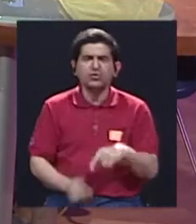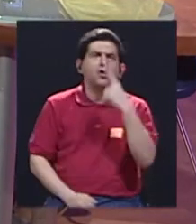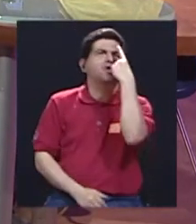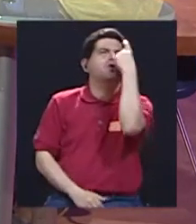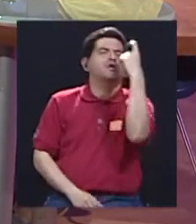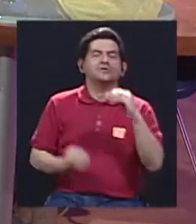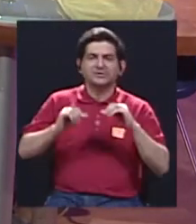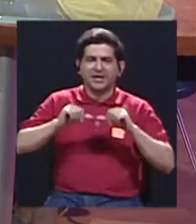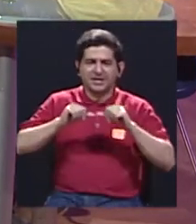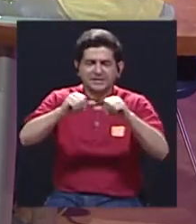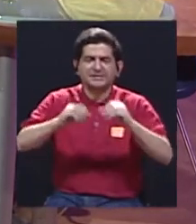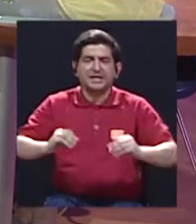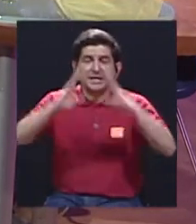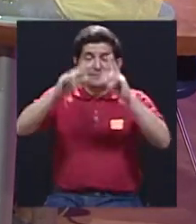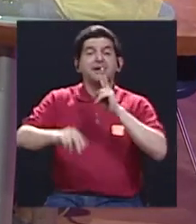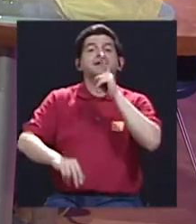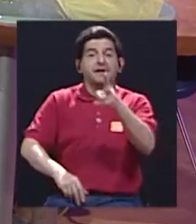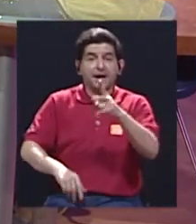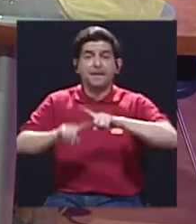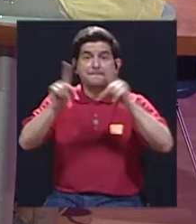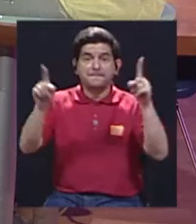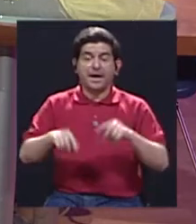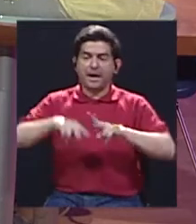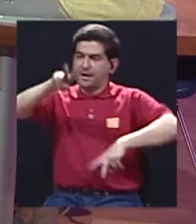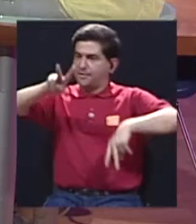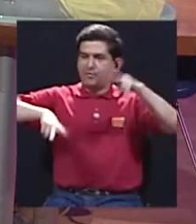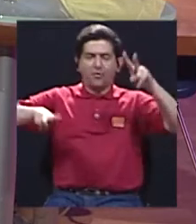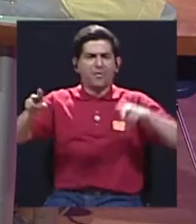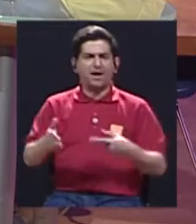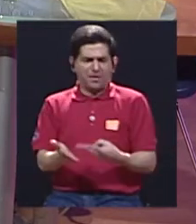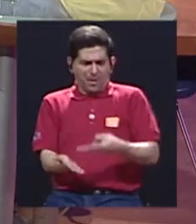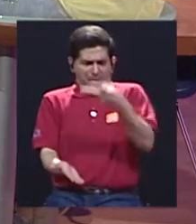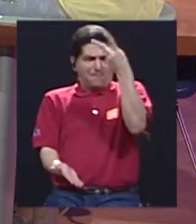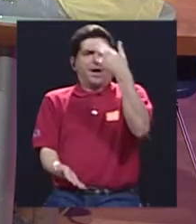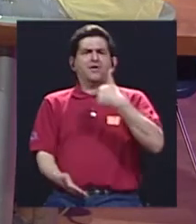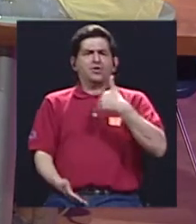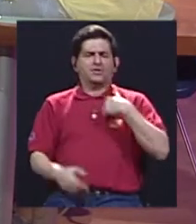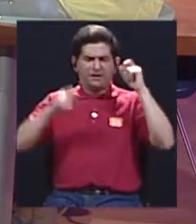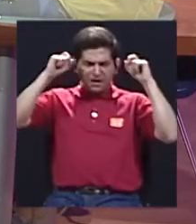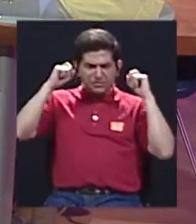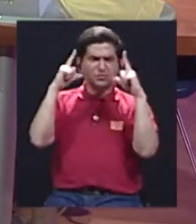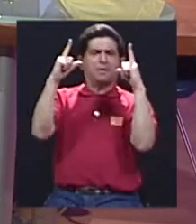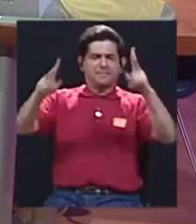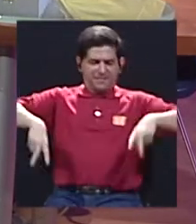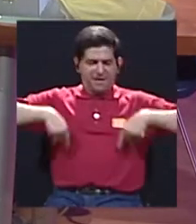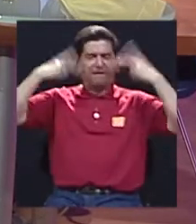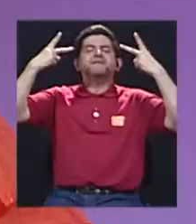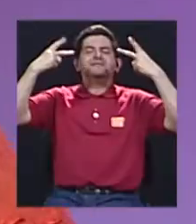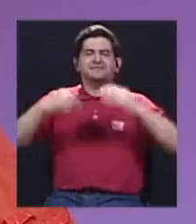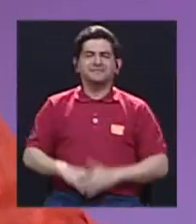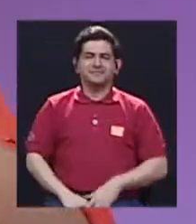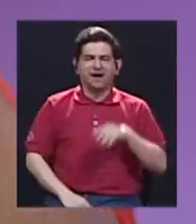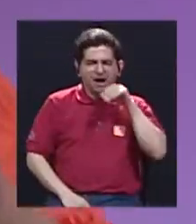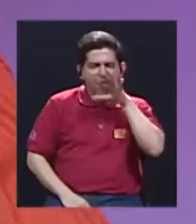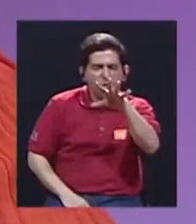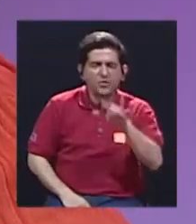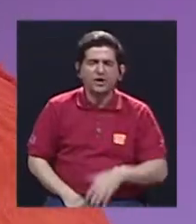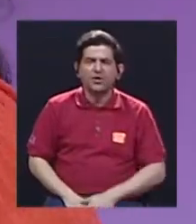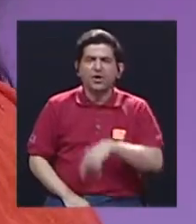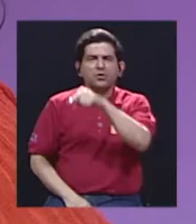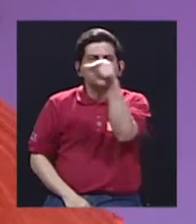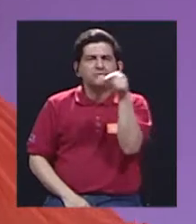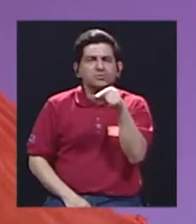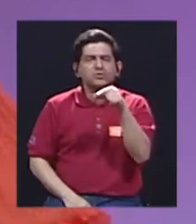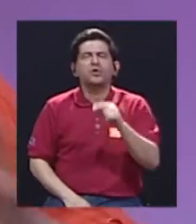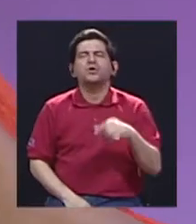sueñan a la mañana siguiente se hace realidad pero con la variedad la riqueza y la sorpresa que da la vida así que si un dragón sueña un río